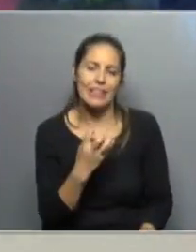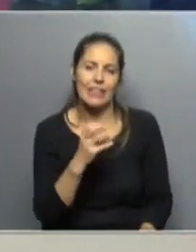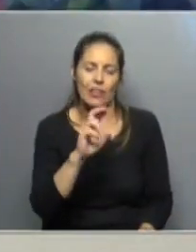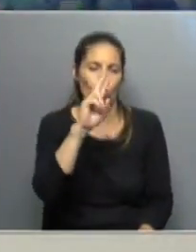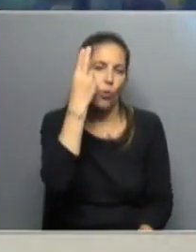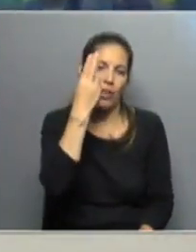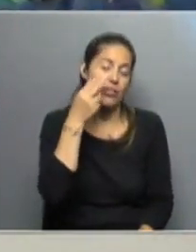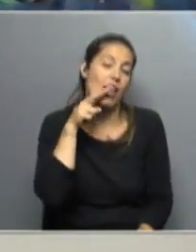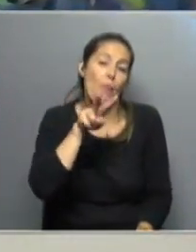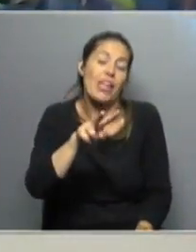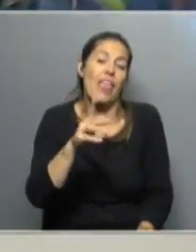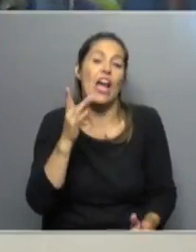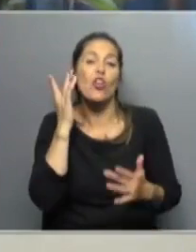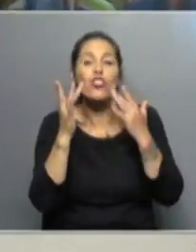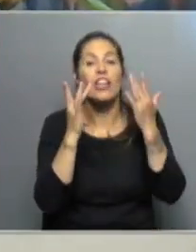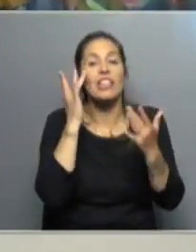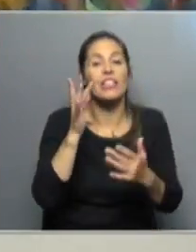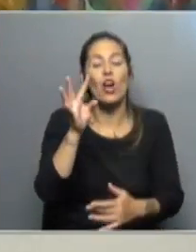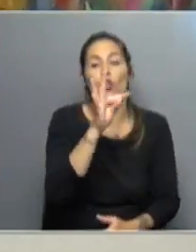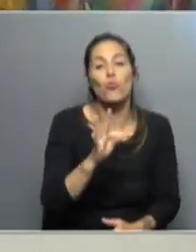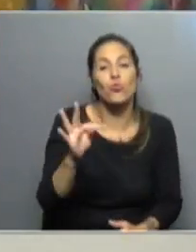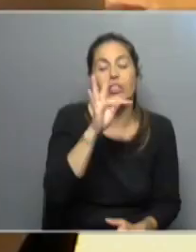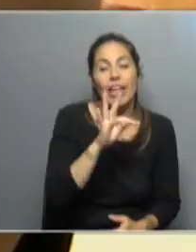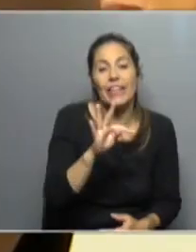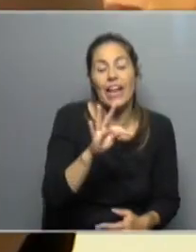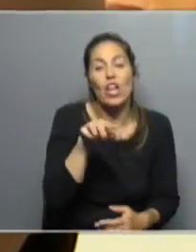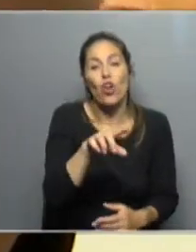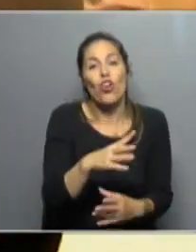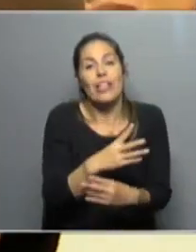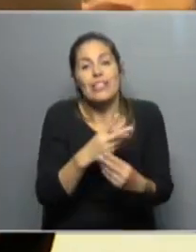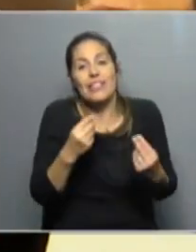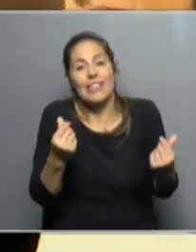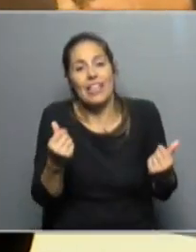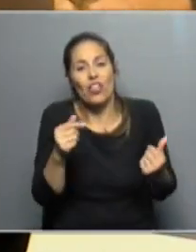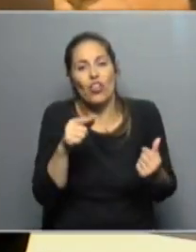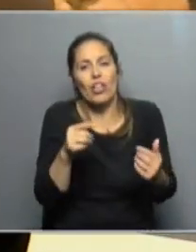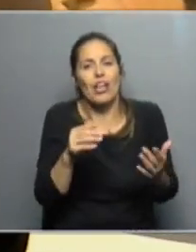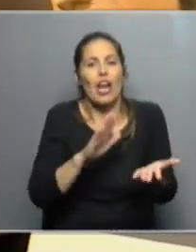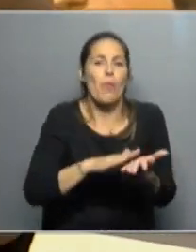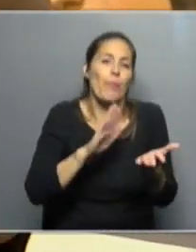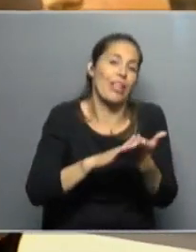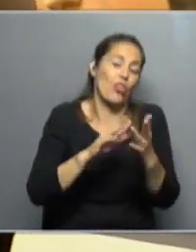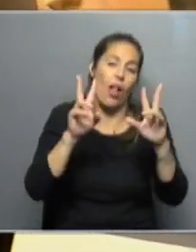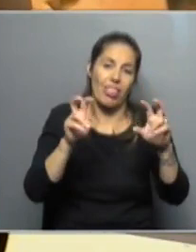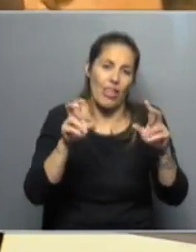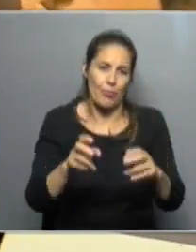de los artistas con sus técnicas y con lo que sintieron respecto al tema, ¿no?